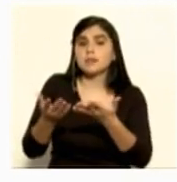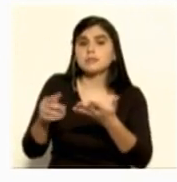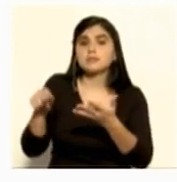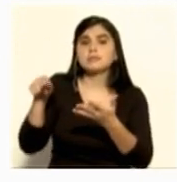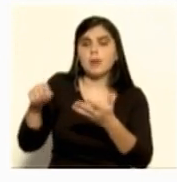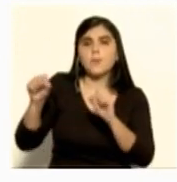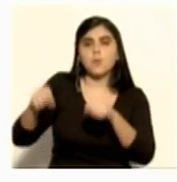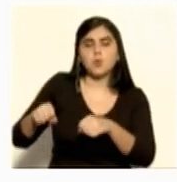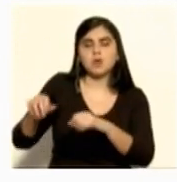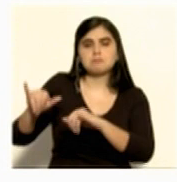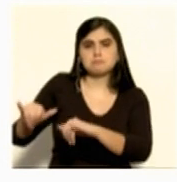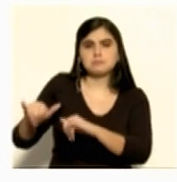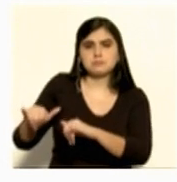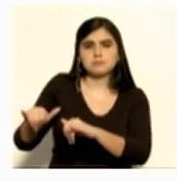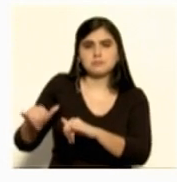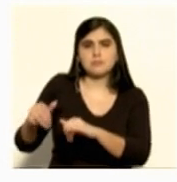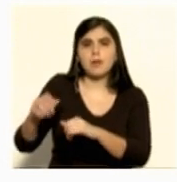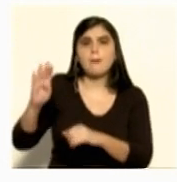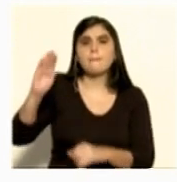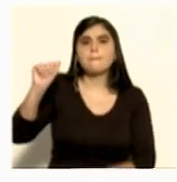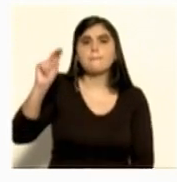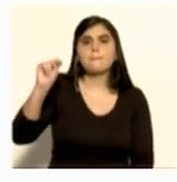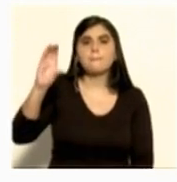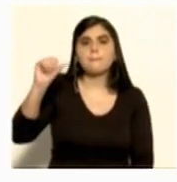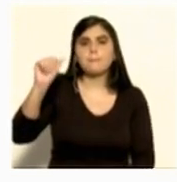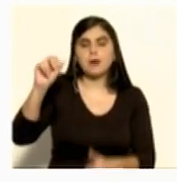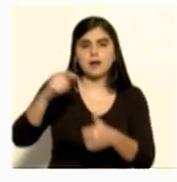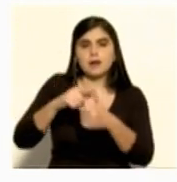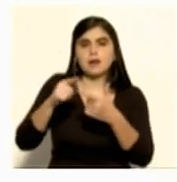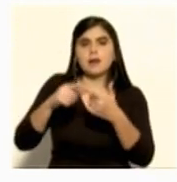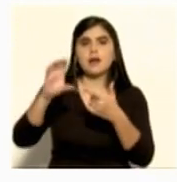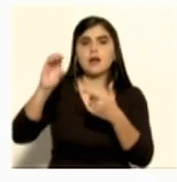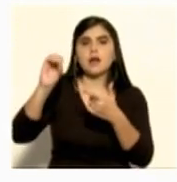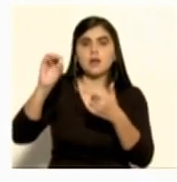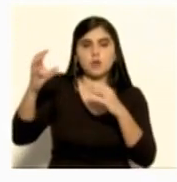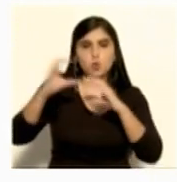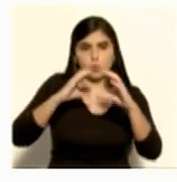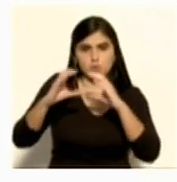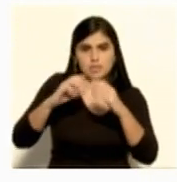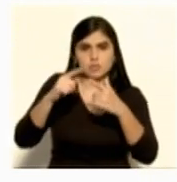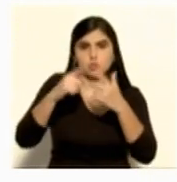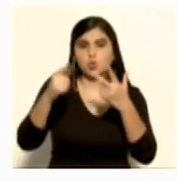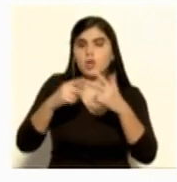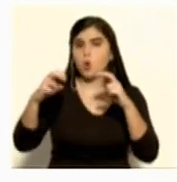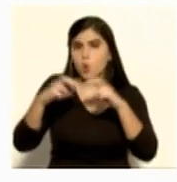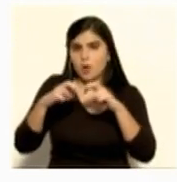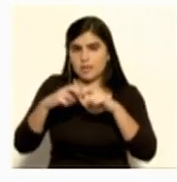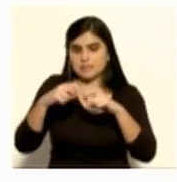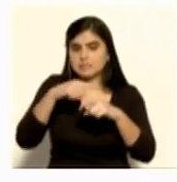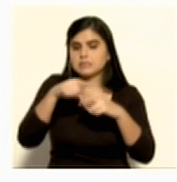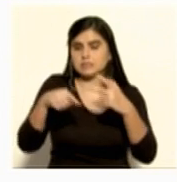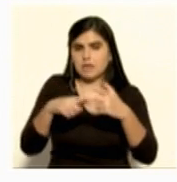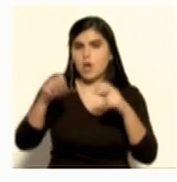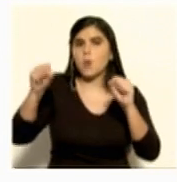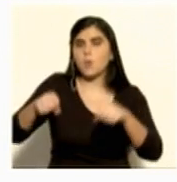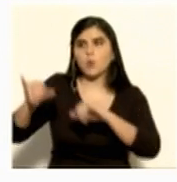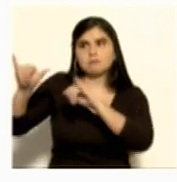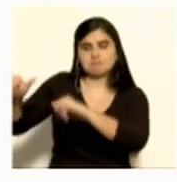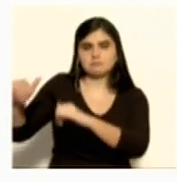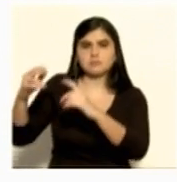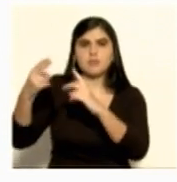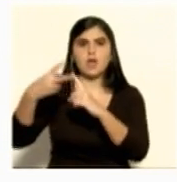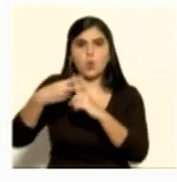servicios públicos, banca, transporte de valores, comunicaciones, electricidad, o de personas que estén laborando en el